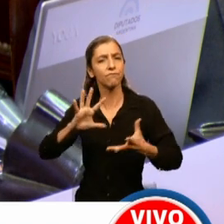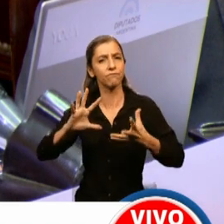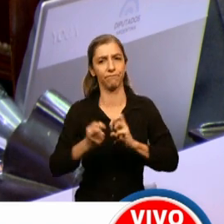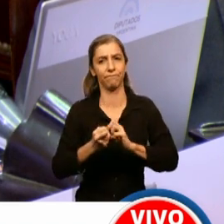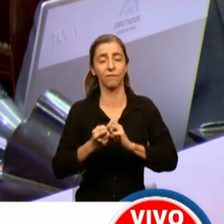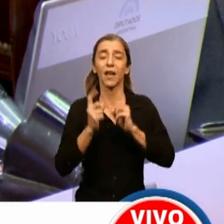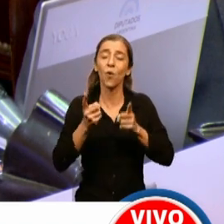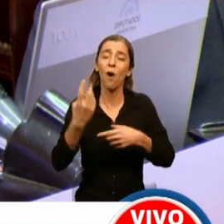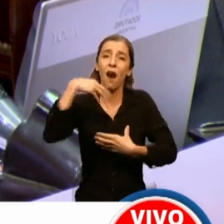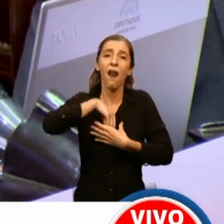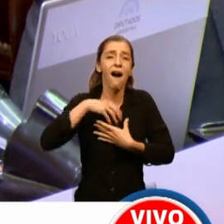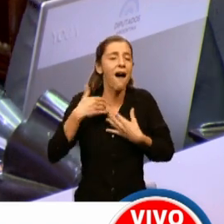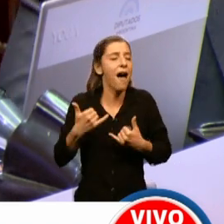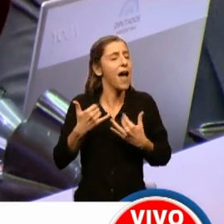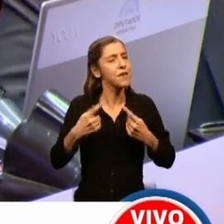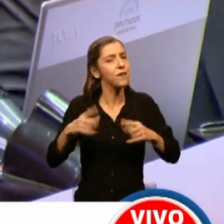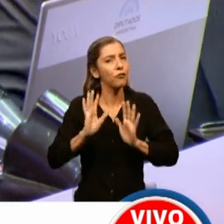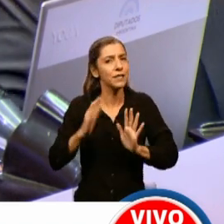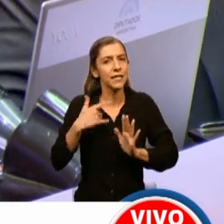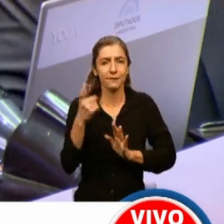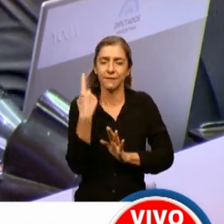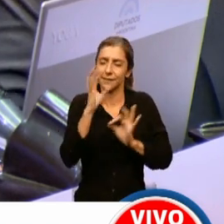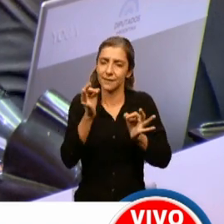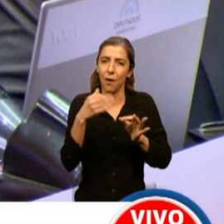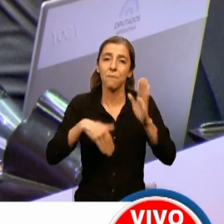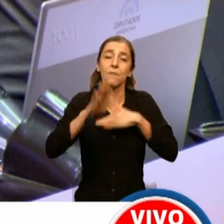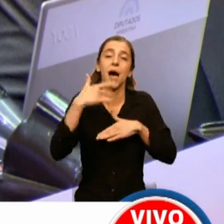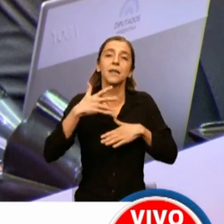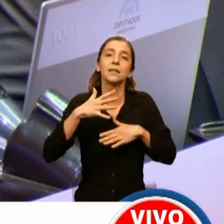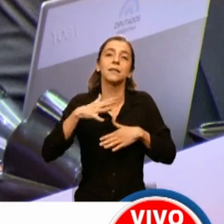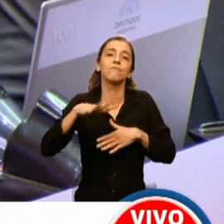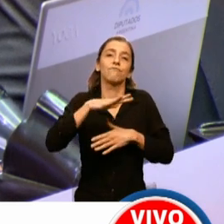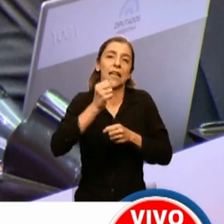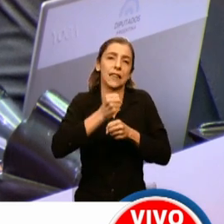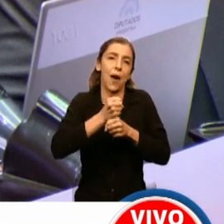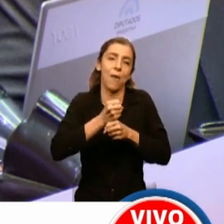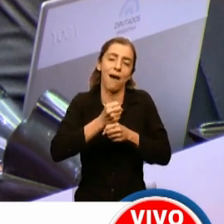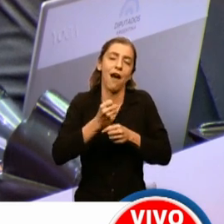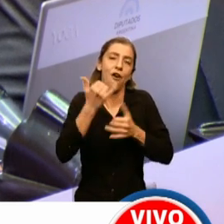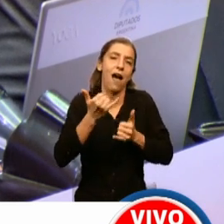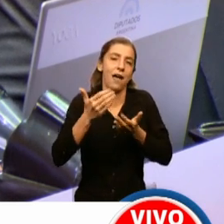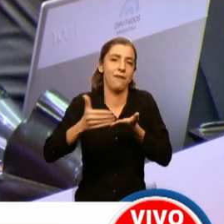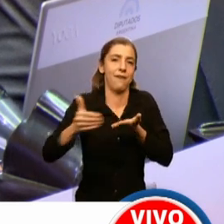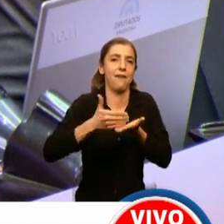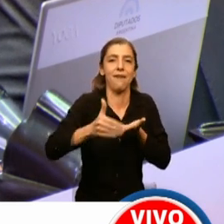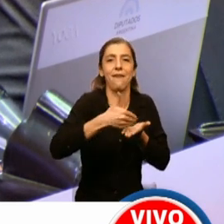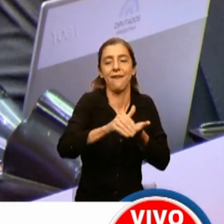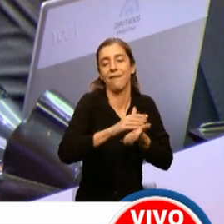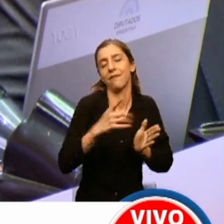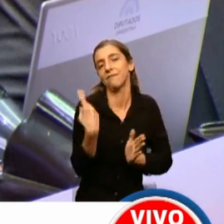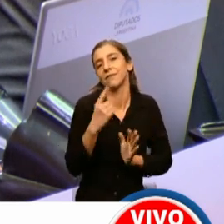y la discriminación dentro del mundo del trabajo porque tenemos que decirlo la